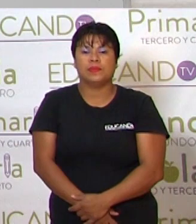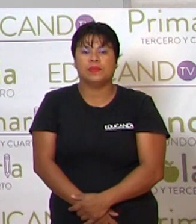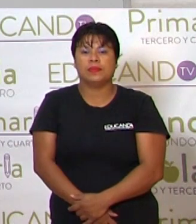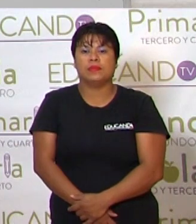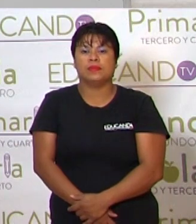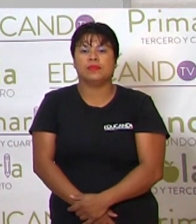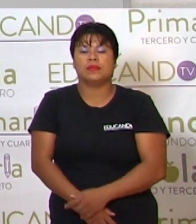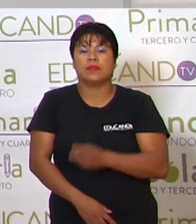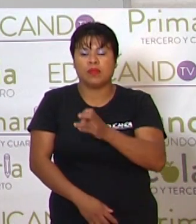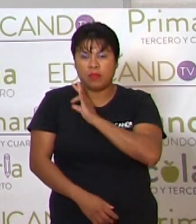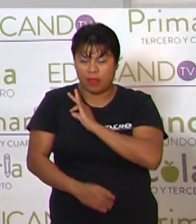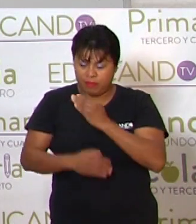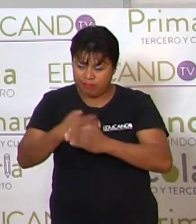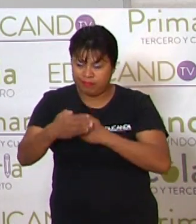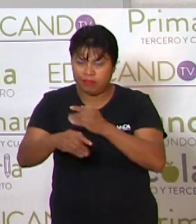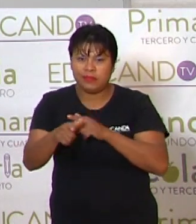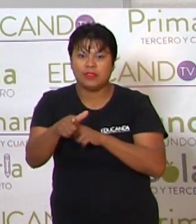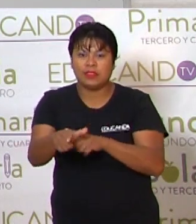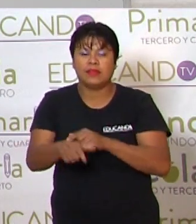nos permita avanzar.